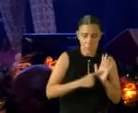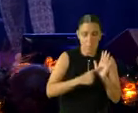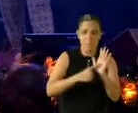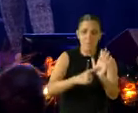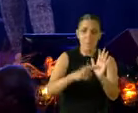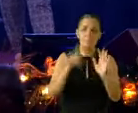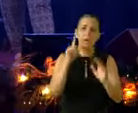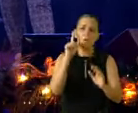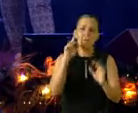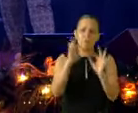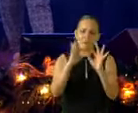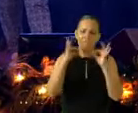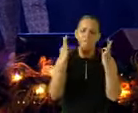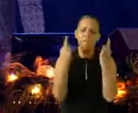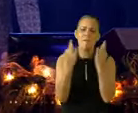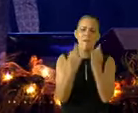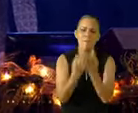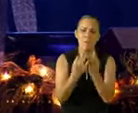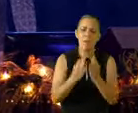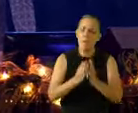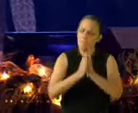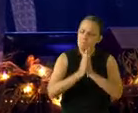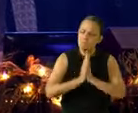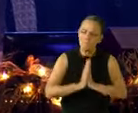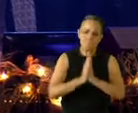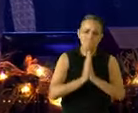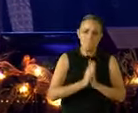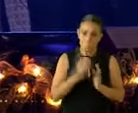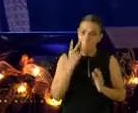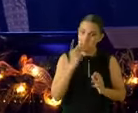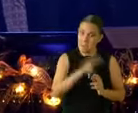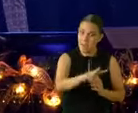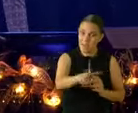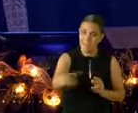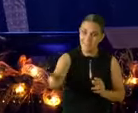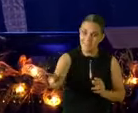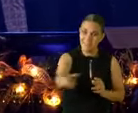gloria a Dios, le pido que mantengan en sus... Miren esto.